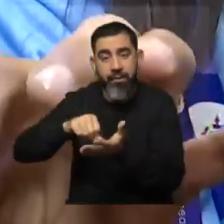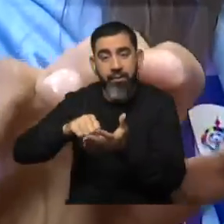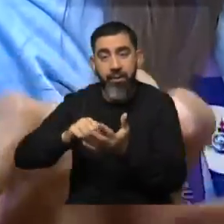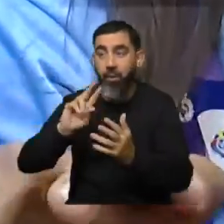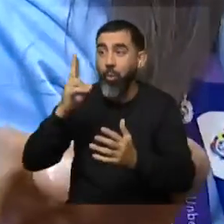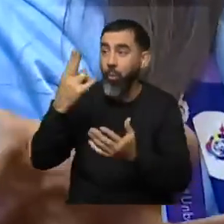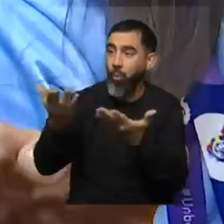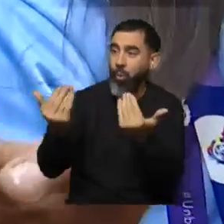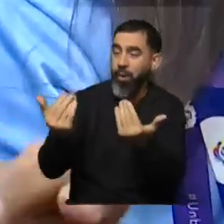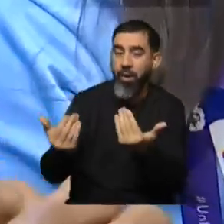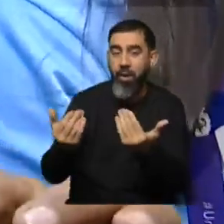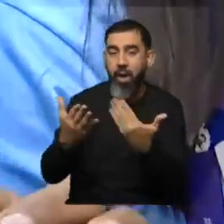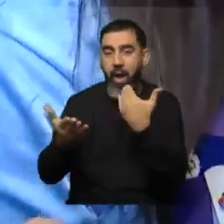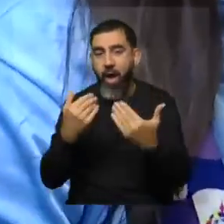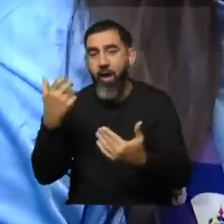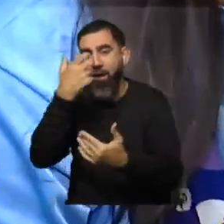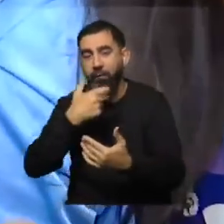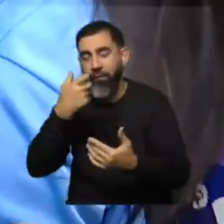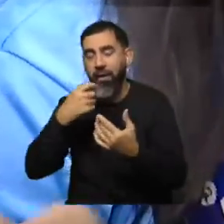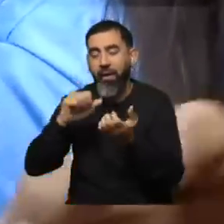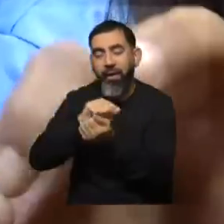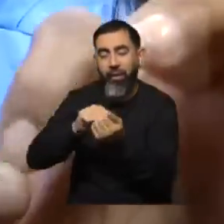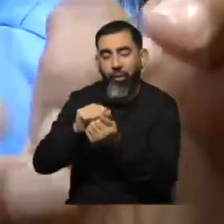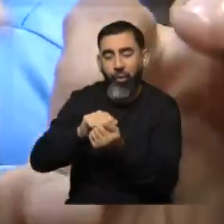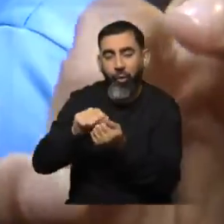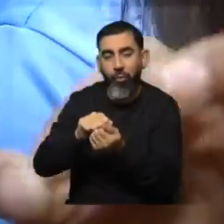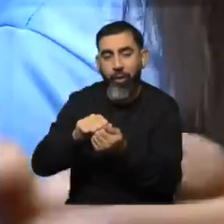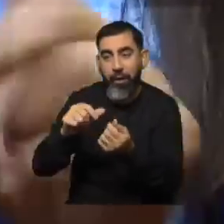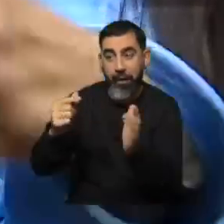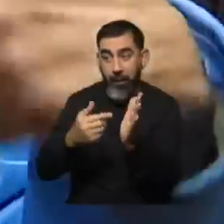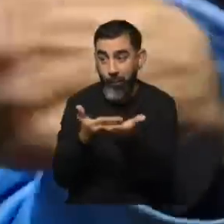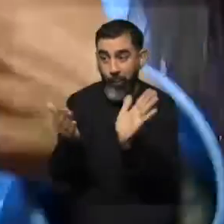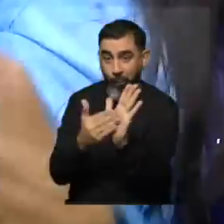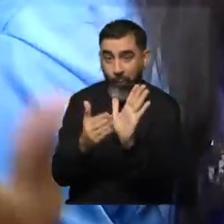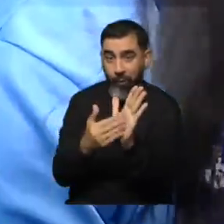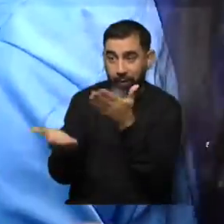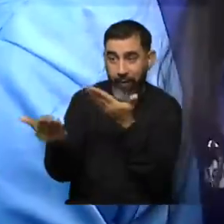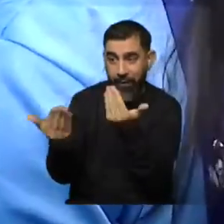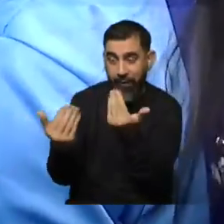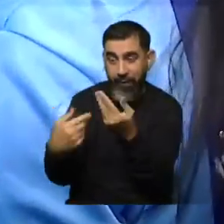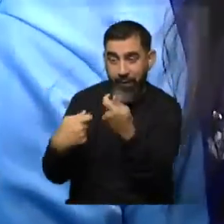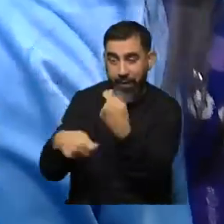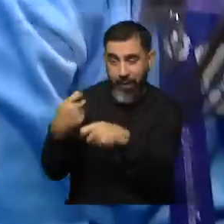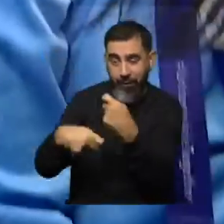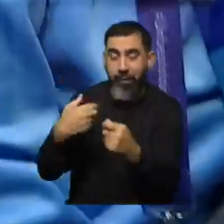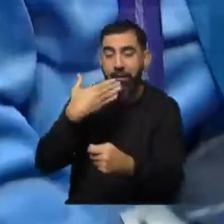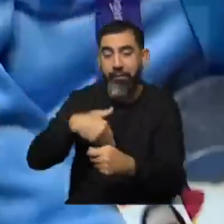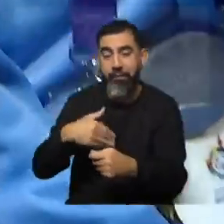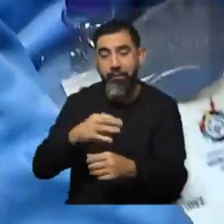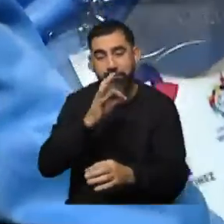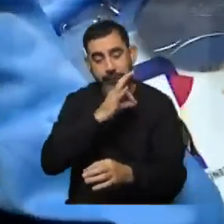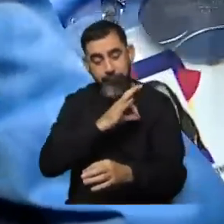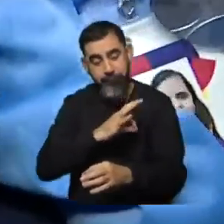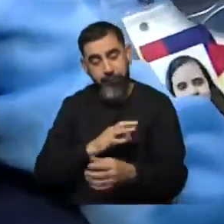decíamos Uruguay ahí en la forma de hablar porque a veces no hablaban en nuestro idioma pero le hacíamos Entonces yo no se entendíamos y bueno